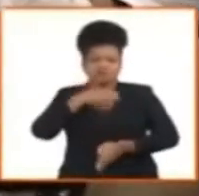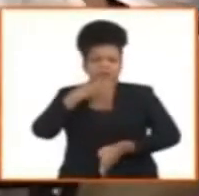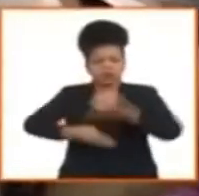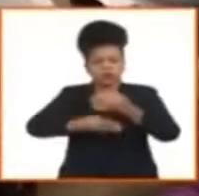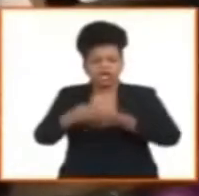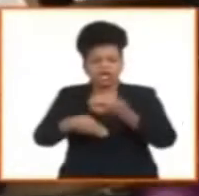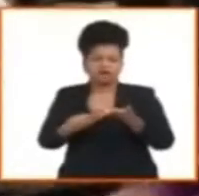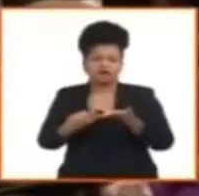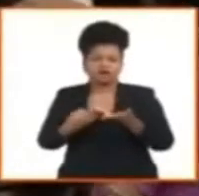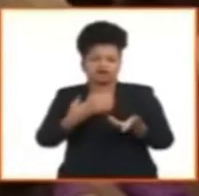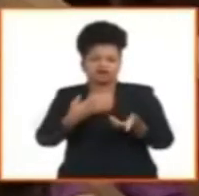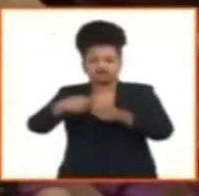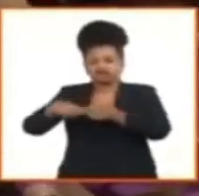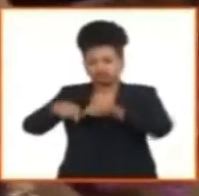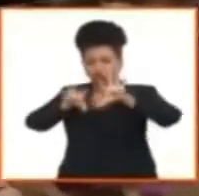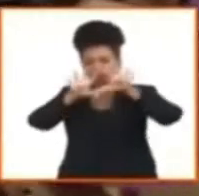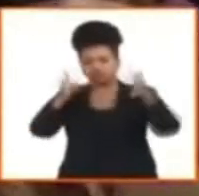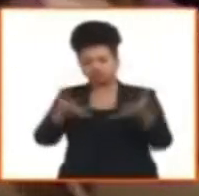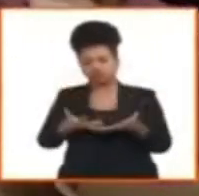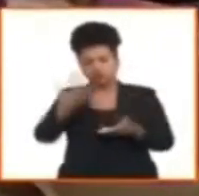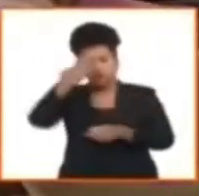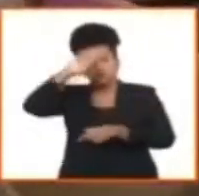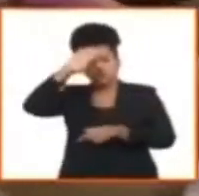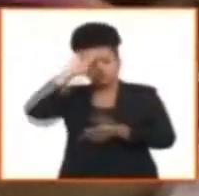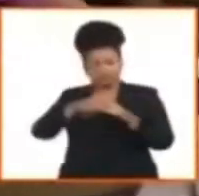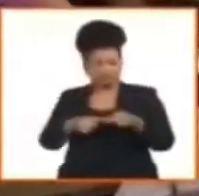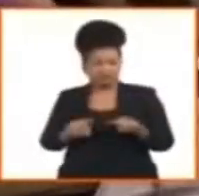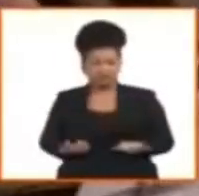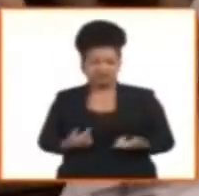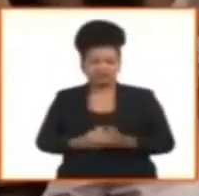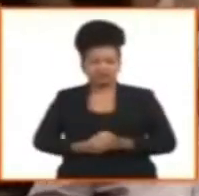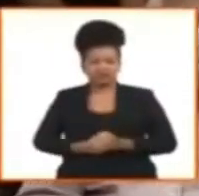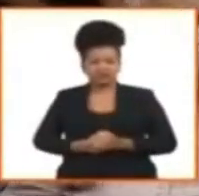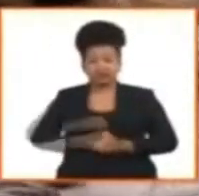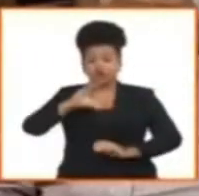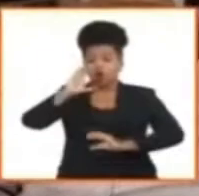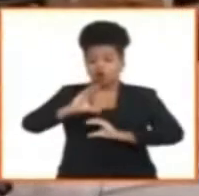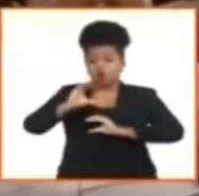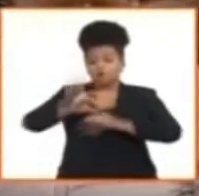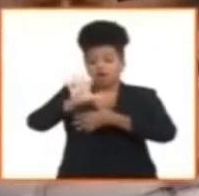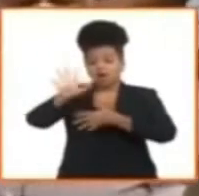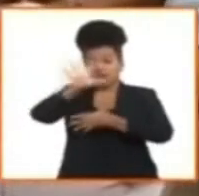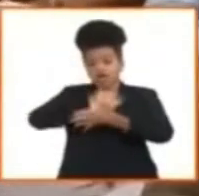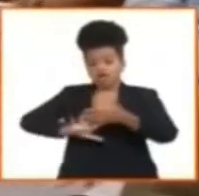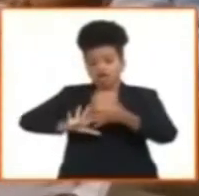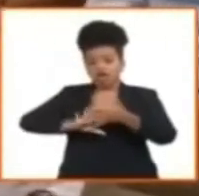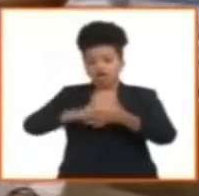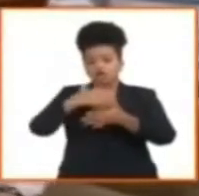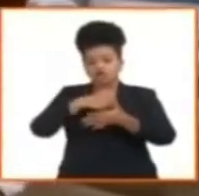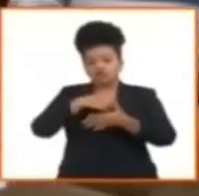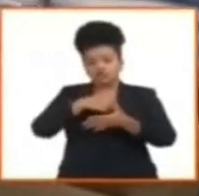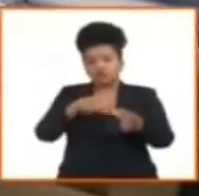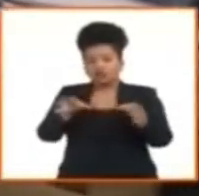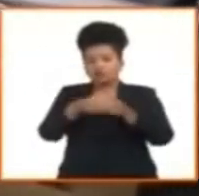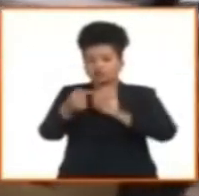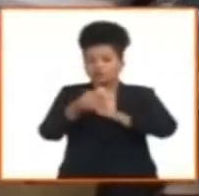diversos gobiernos en el mundo. Está el caso de la Cumbre de las Américas. Tenía un grupo de elementos para darles, pero yo creo que ustedes lo han